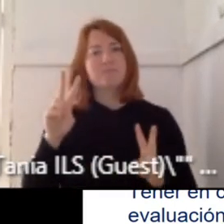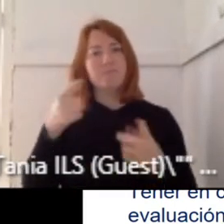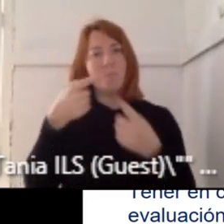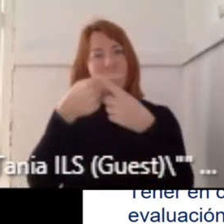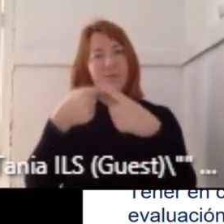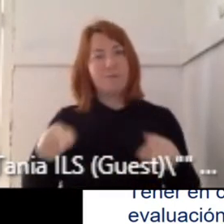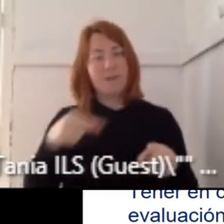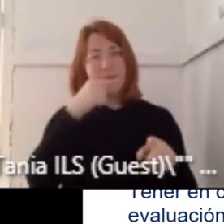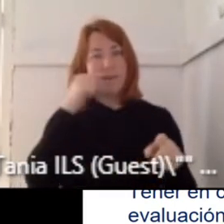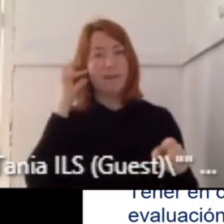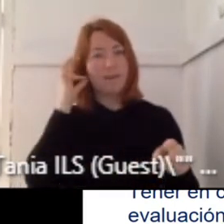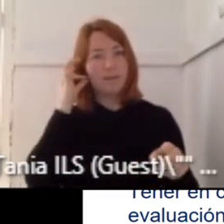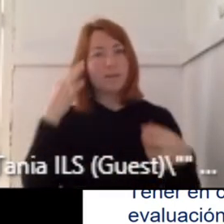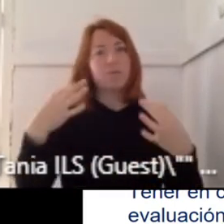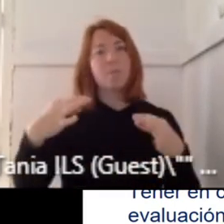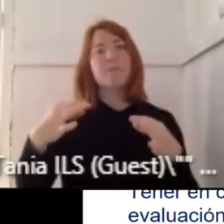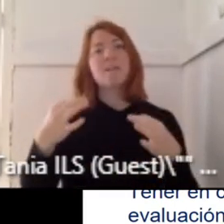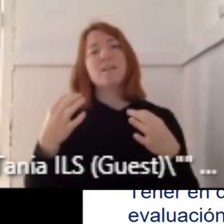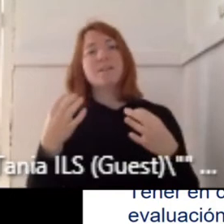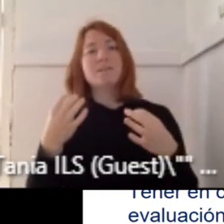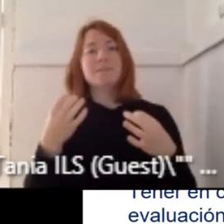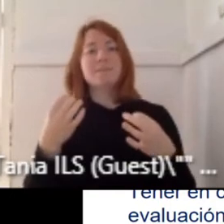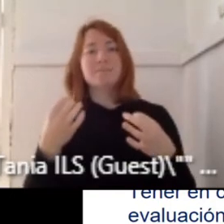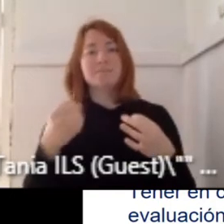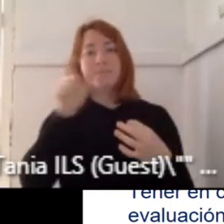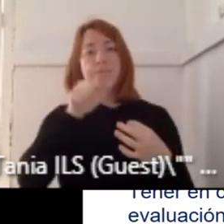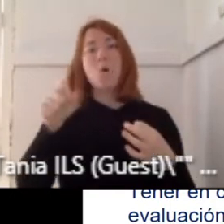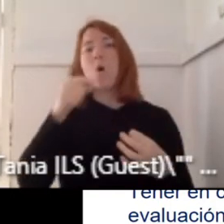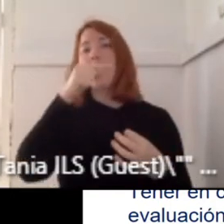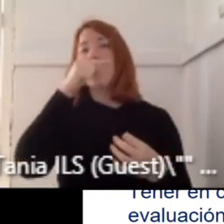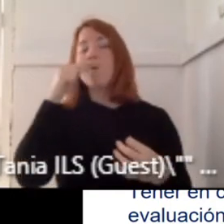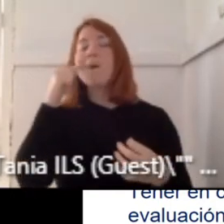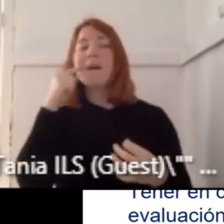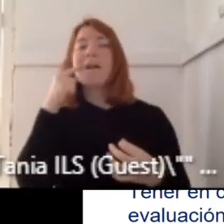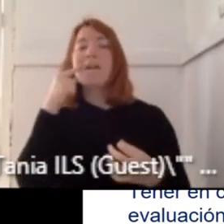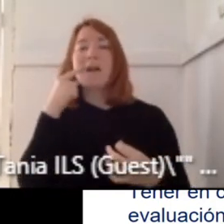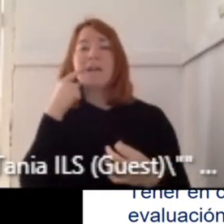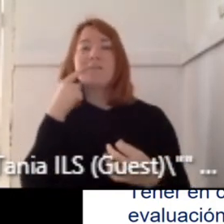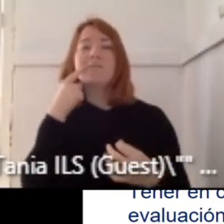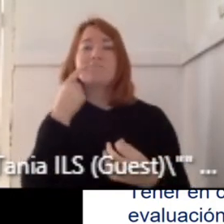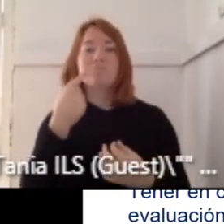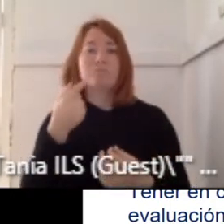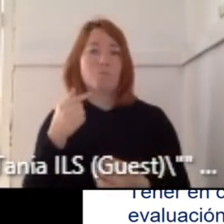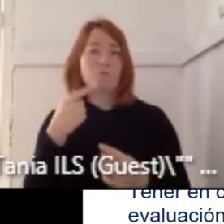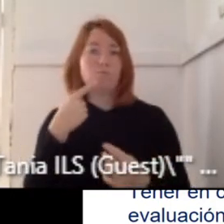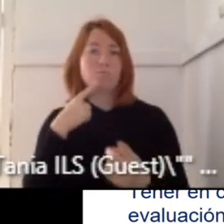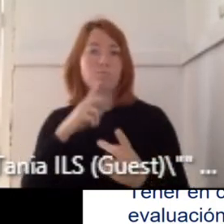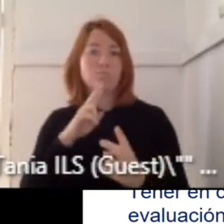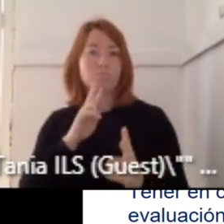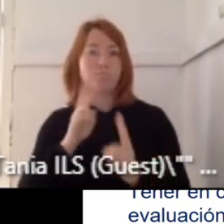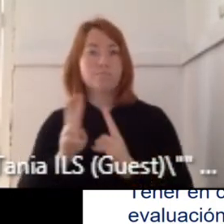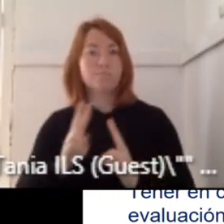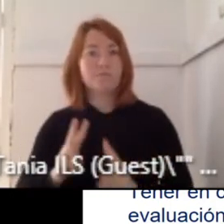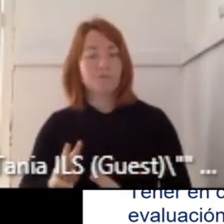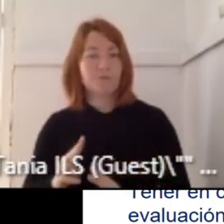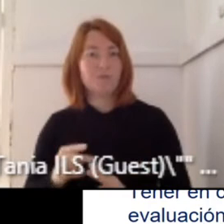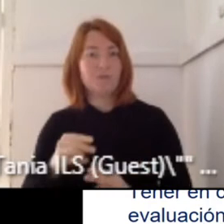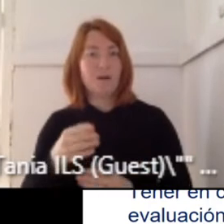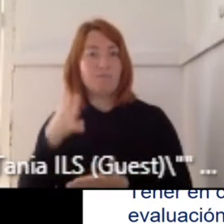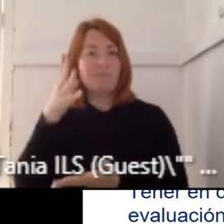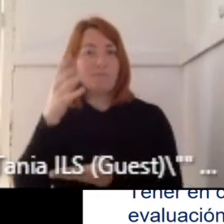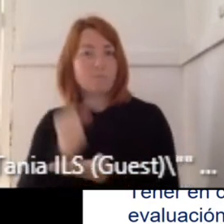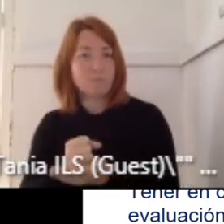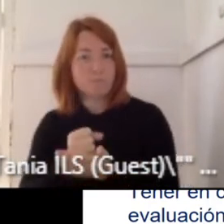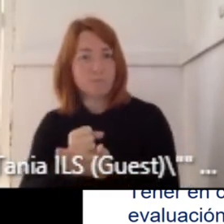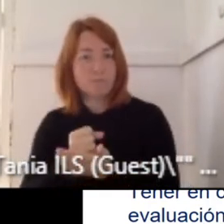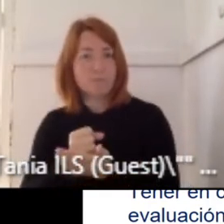que normalmente hay preguntas que contestan mejor los chicos que las chicas. ¿A qué puede deberse esto? Bueno, pues lo que propone Laura Maculo, lo